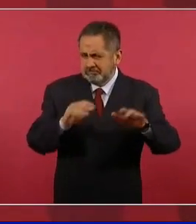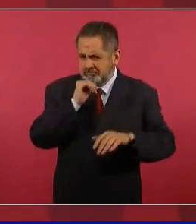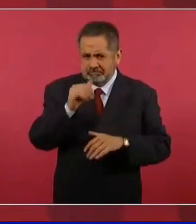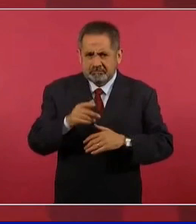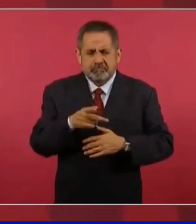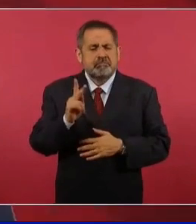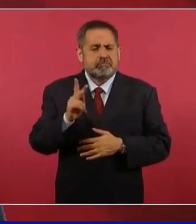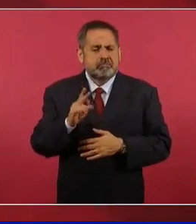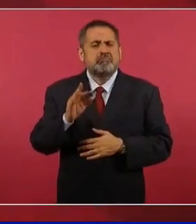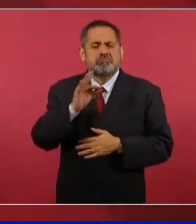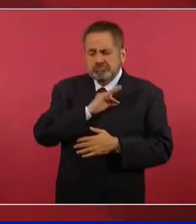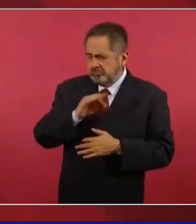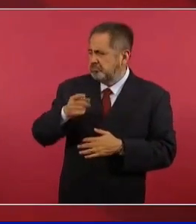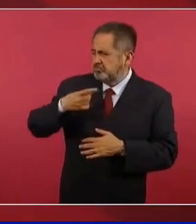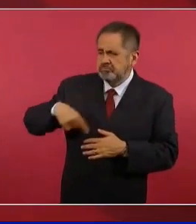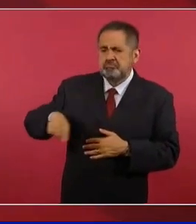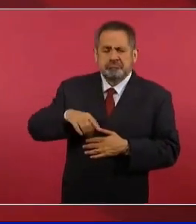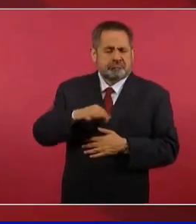se puede